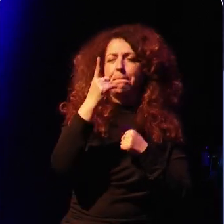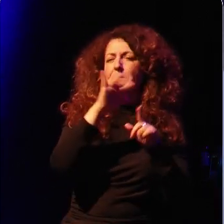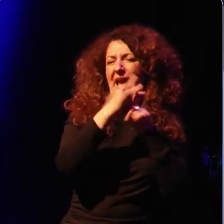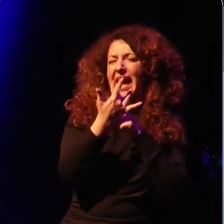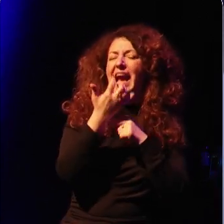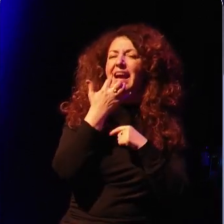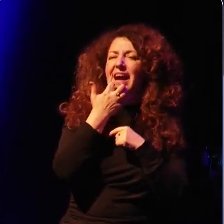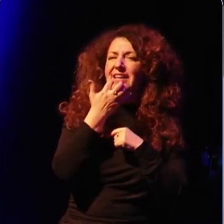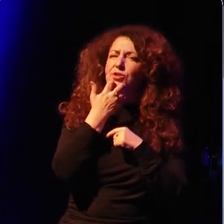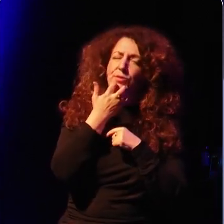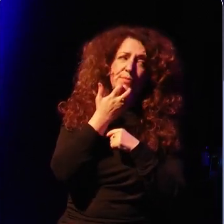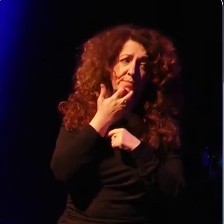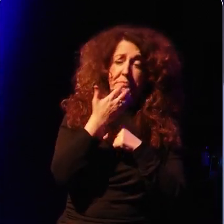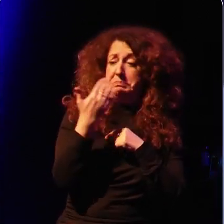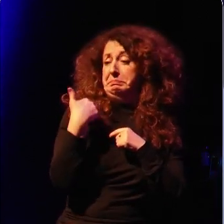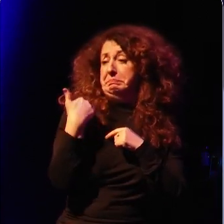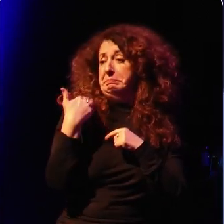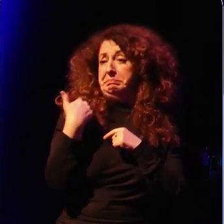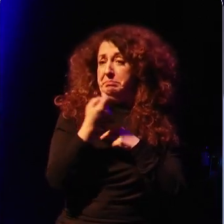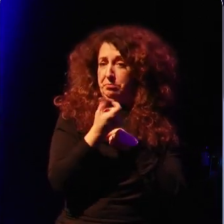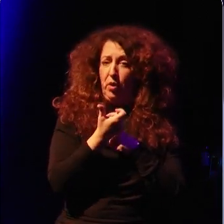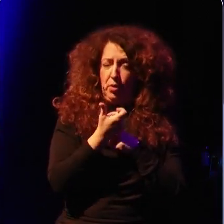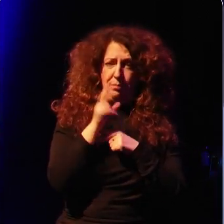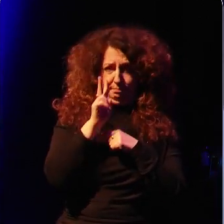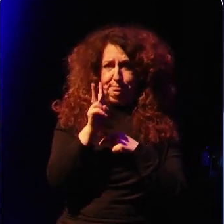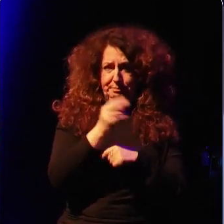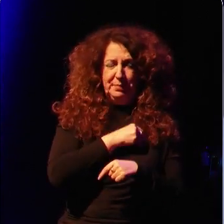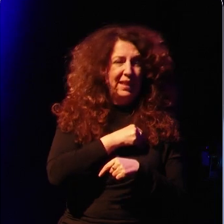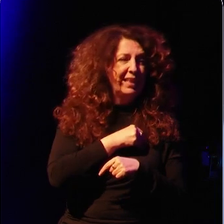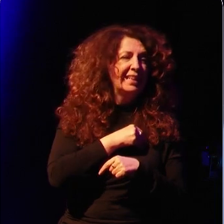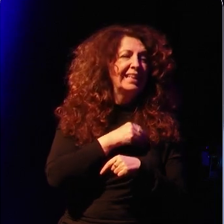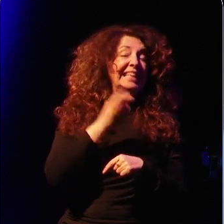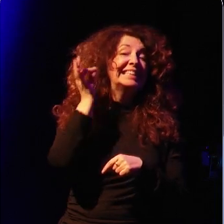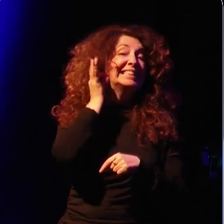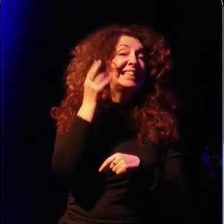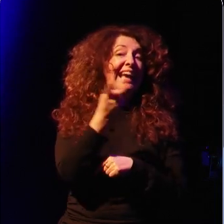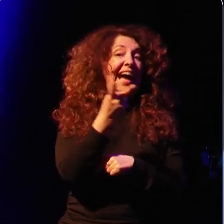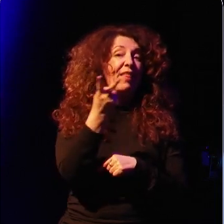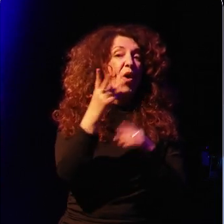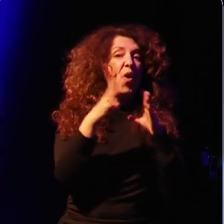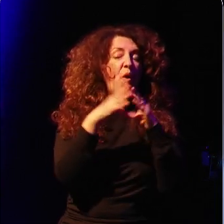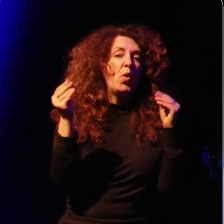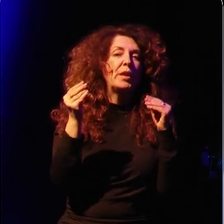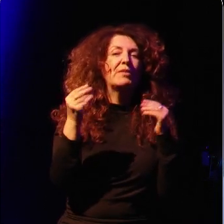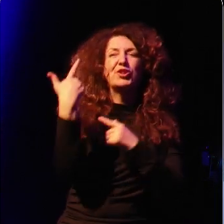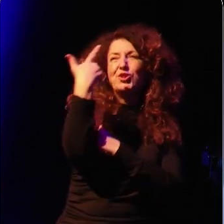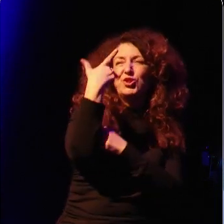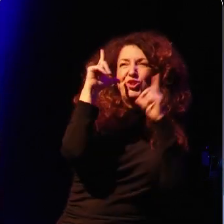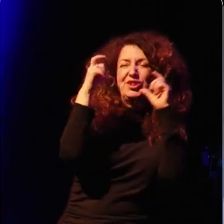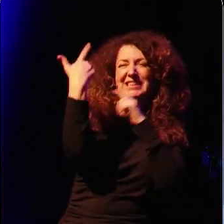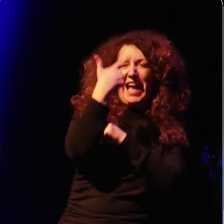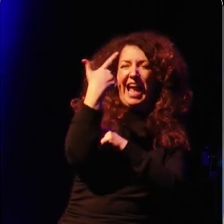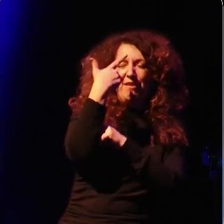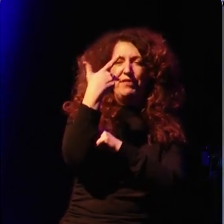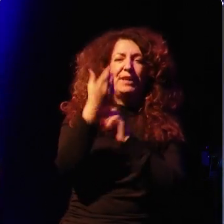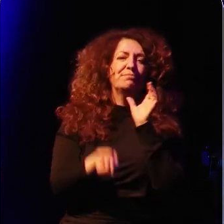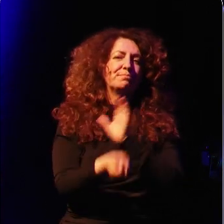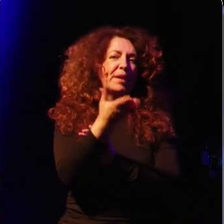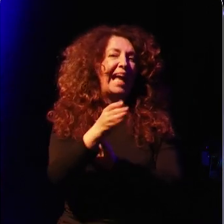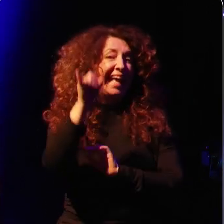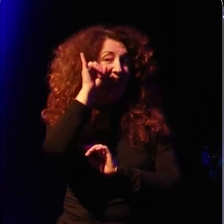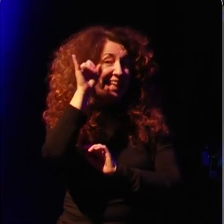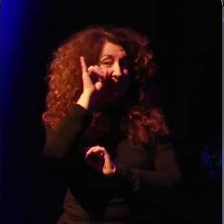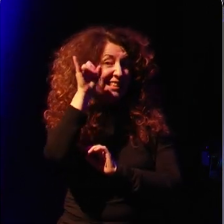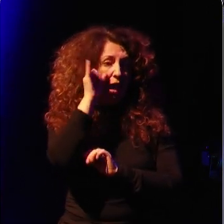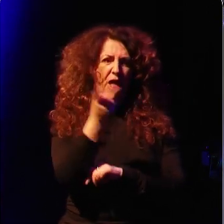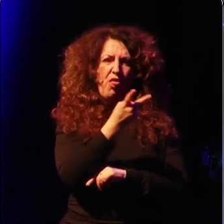caso lamentable que ha habido hace muy poquito. Dos chicas de mi universidad se suben un selfie a Instagram, lo